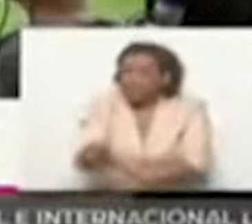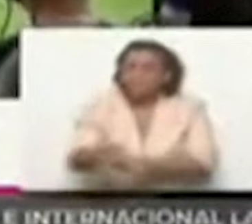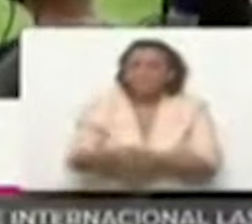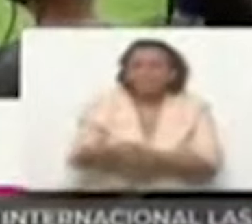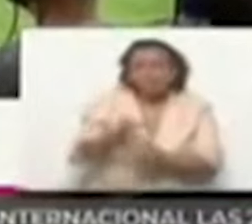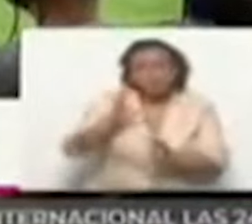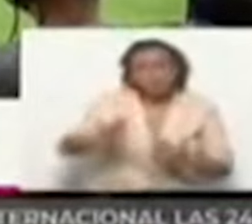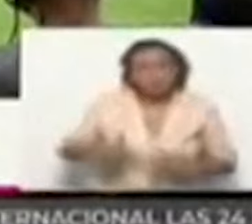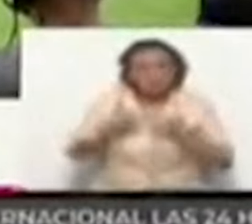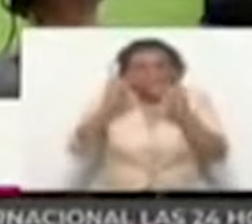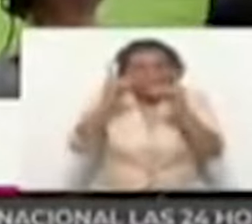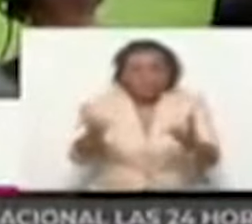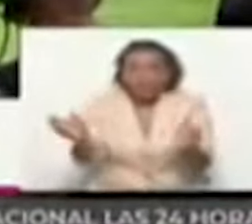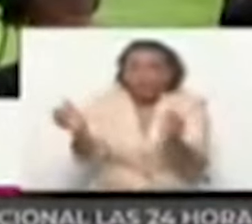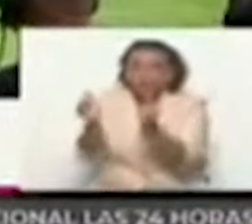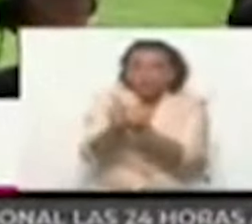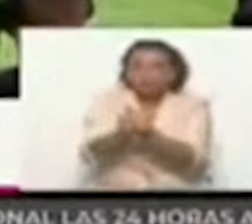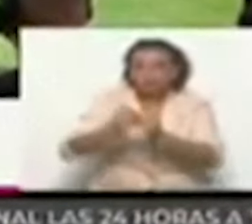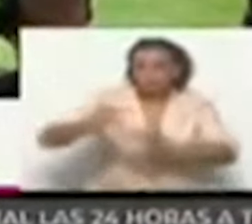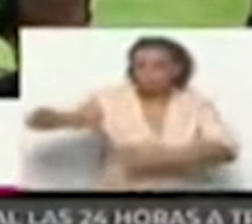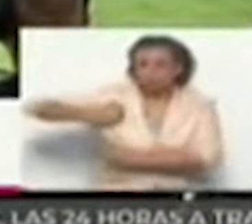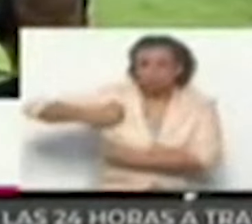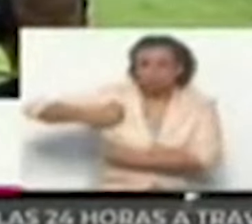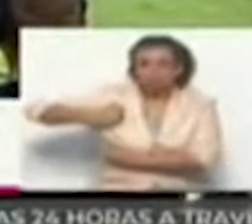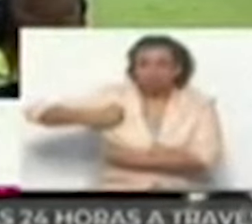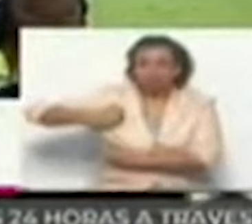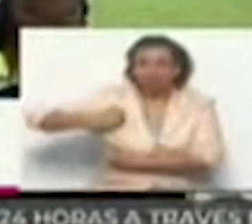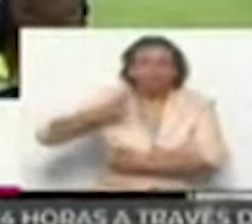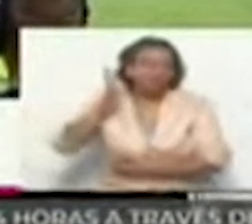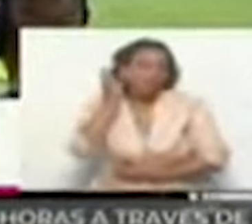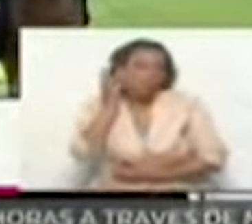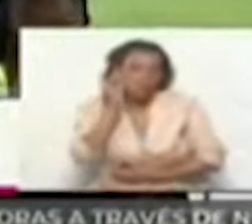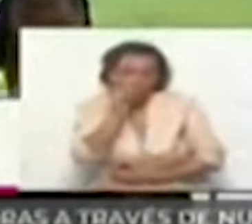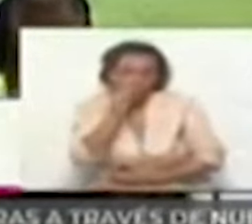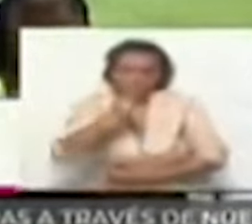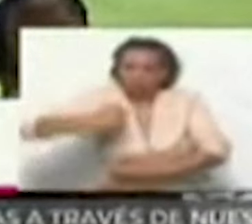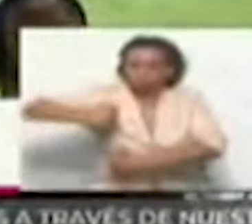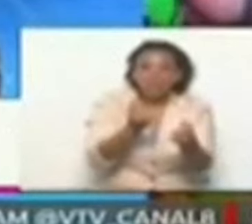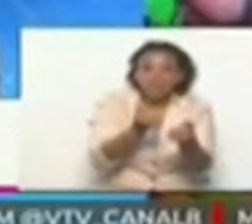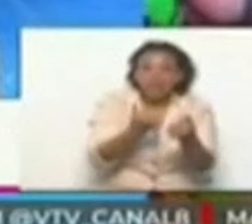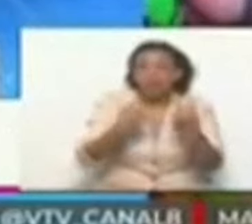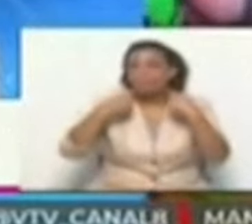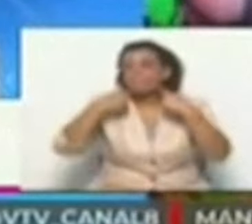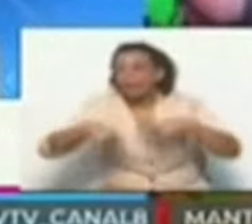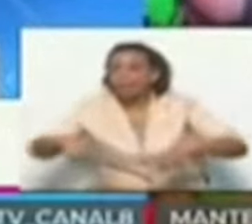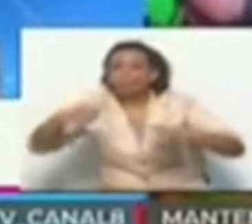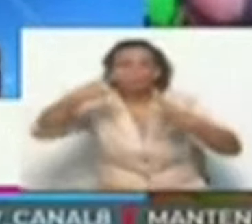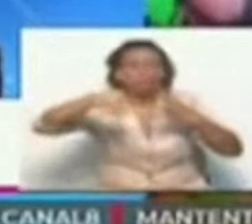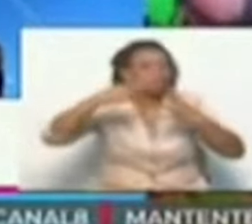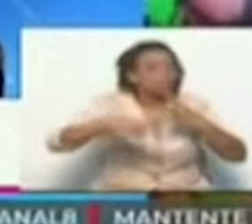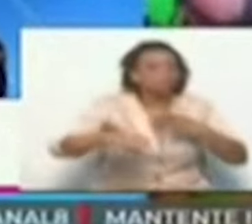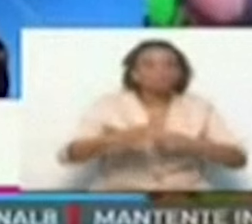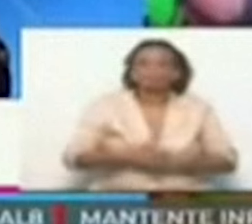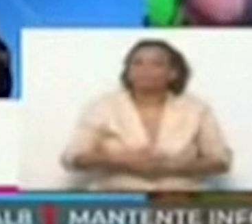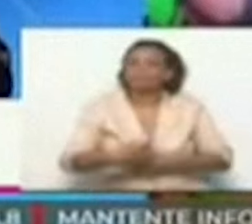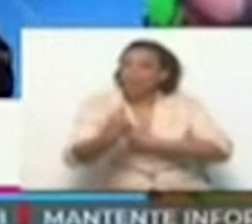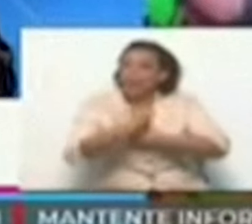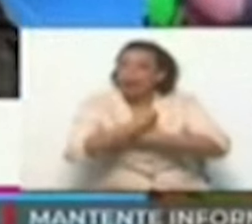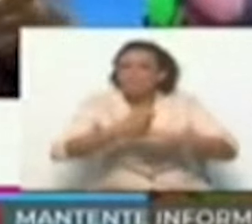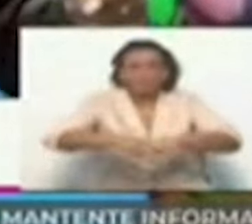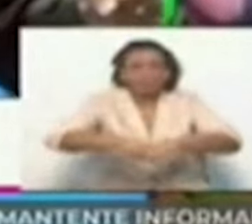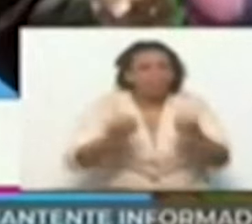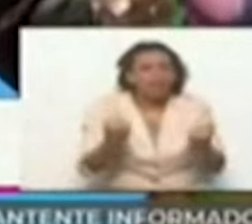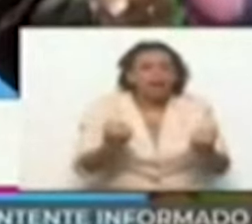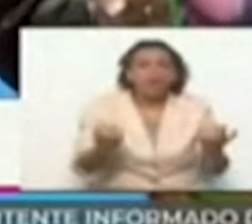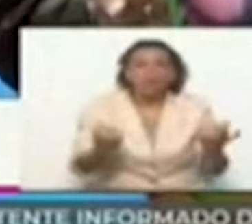El mandatario ratificó además al ministro de Defensa, Vladimir Padrino, y al jefe del Comando Estratégico, Domingo Hernández. Las designaciones